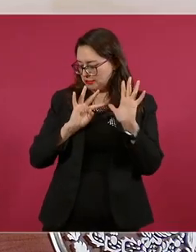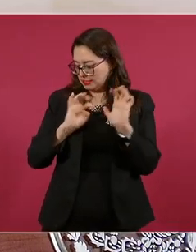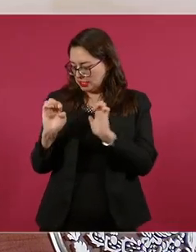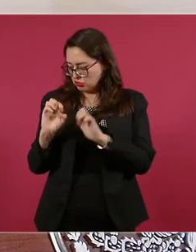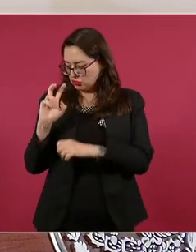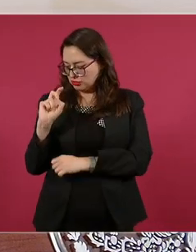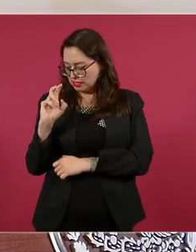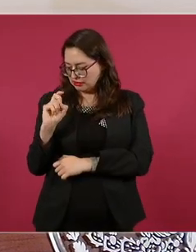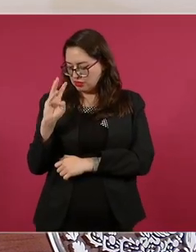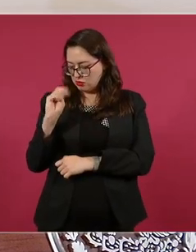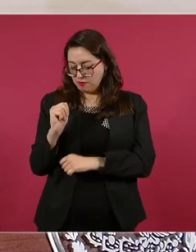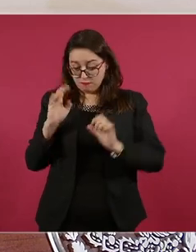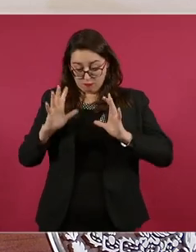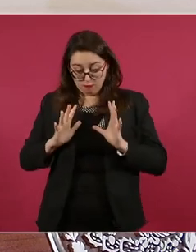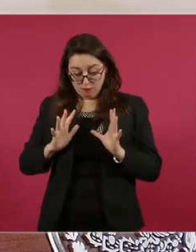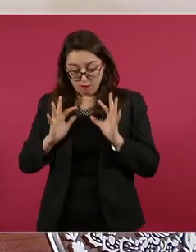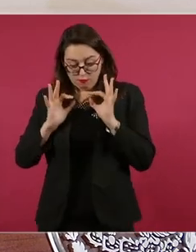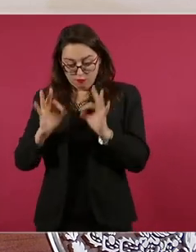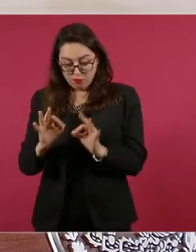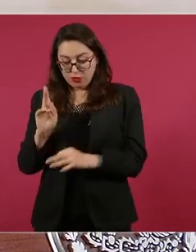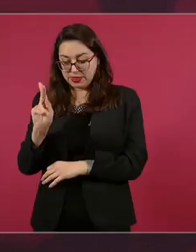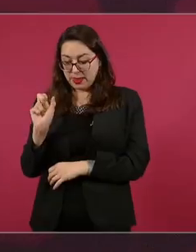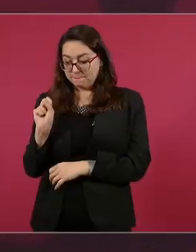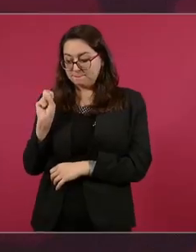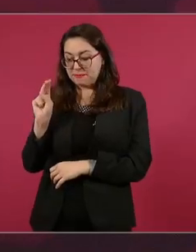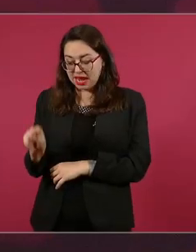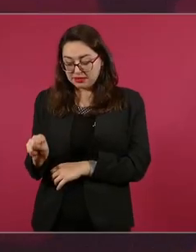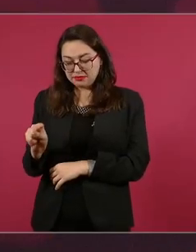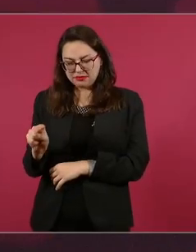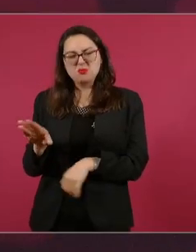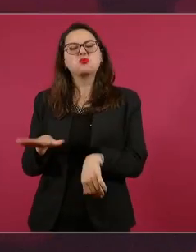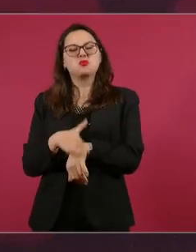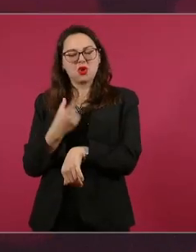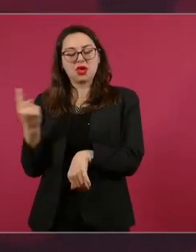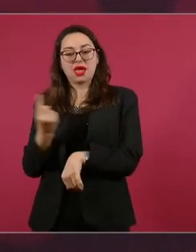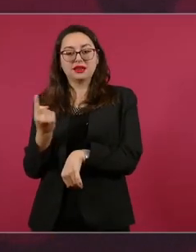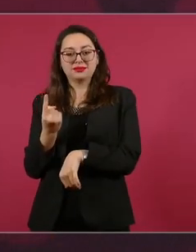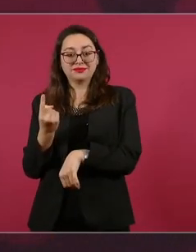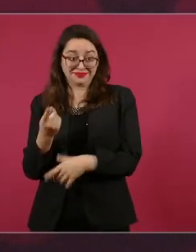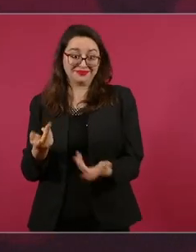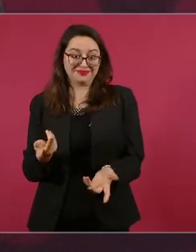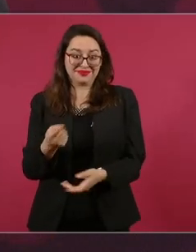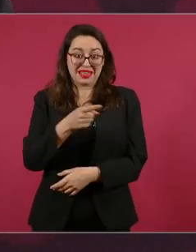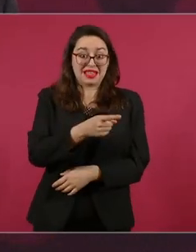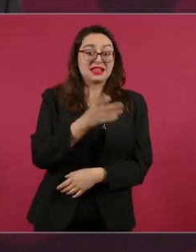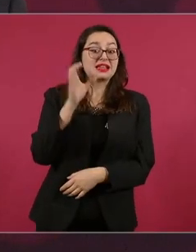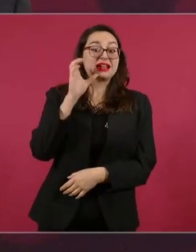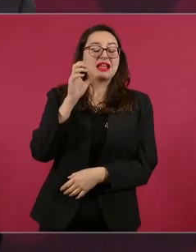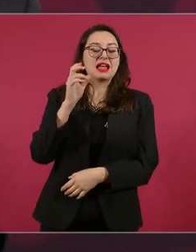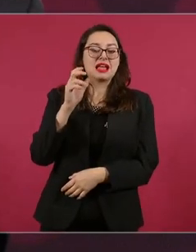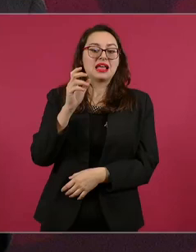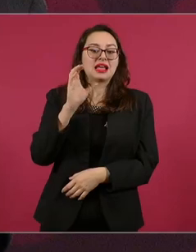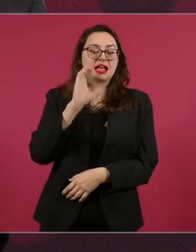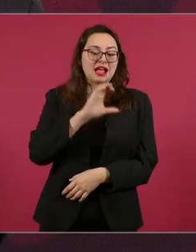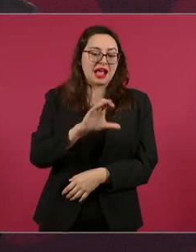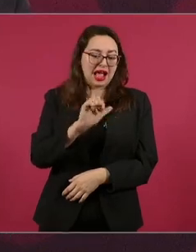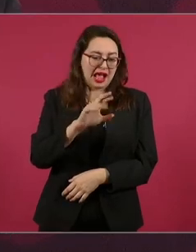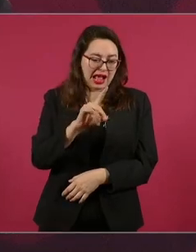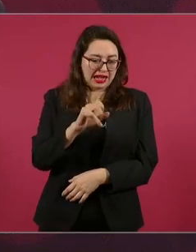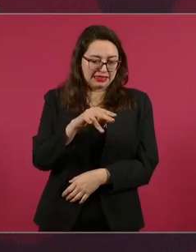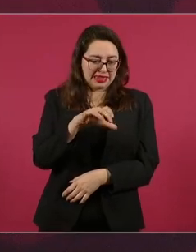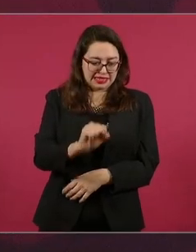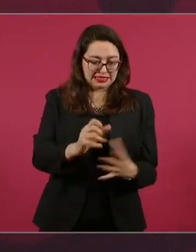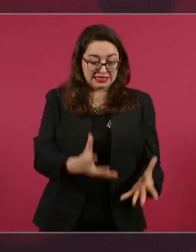1939 en contra de la expropiación petrolera y siempre desde su